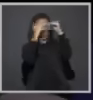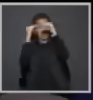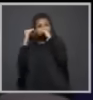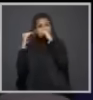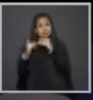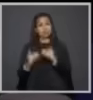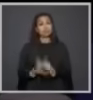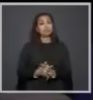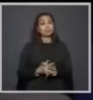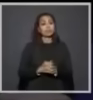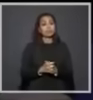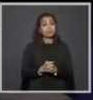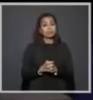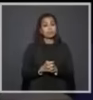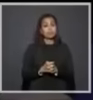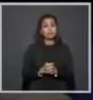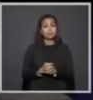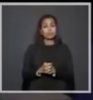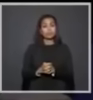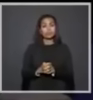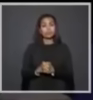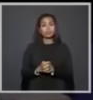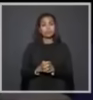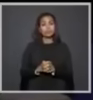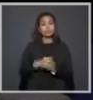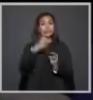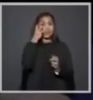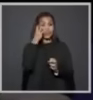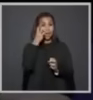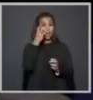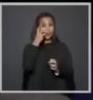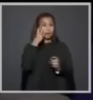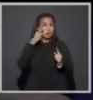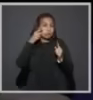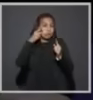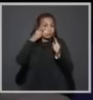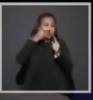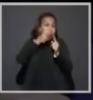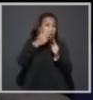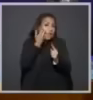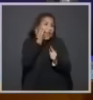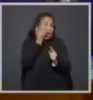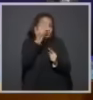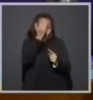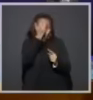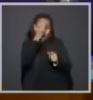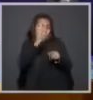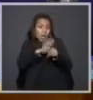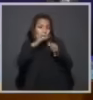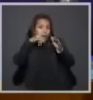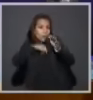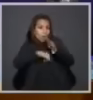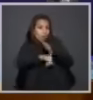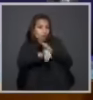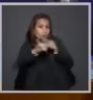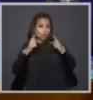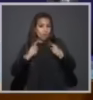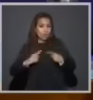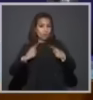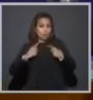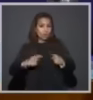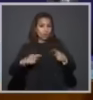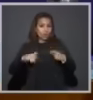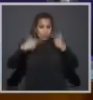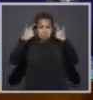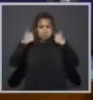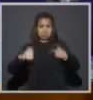demás. Y eso nos enfoca un poco más en conocerte a ti como persona, en un espacio libre de propaganda, un espacio